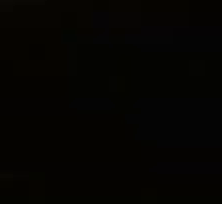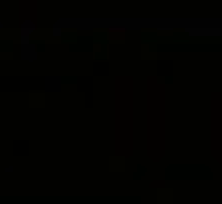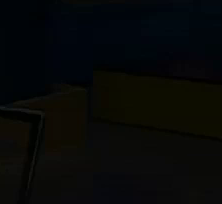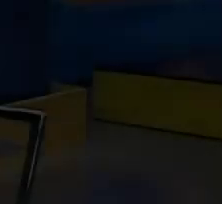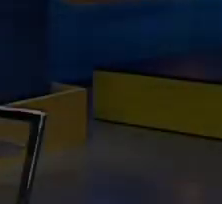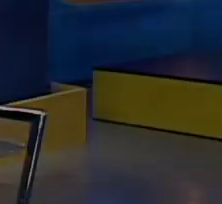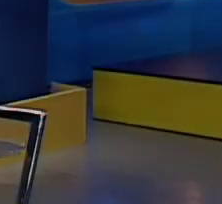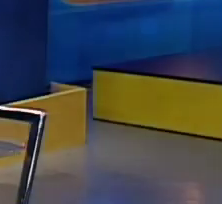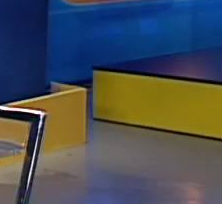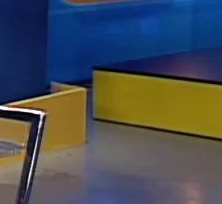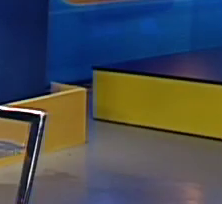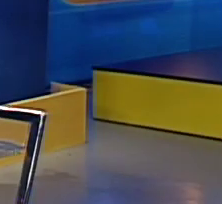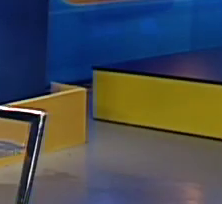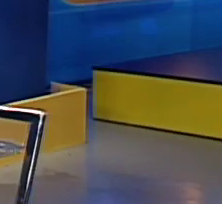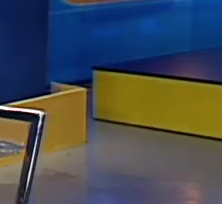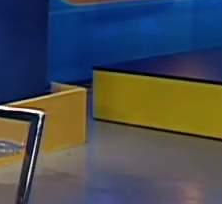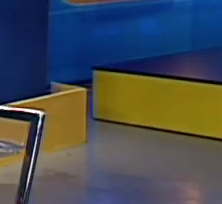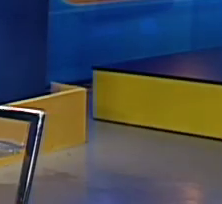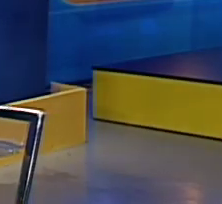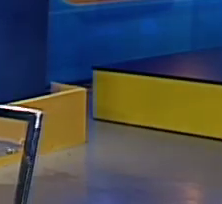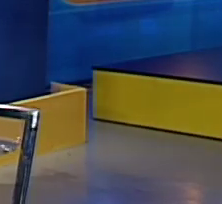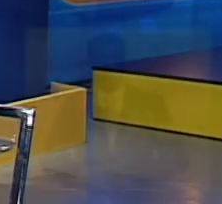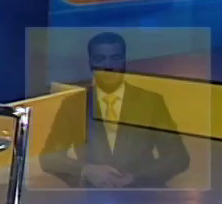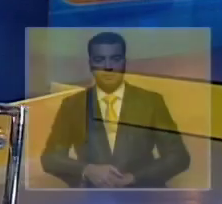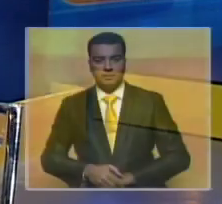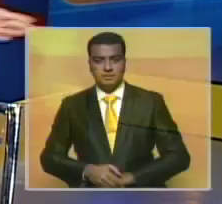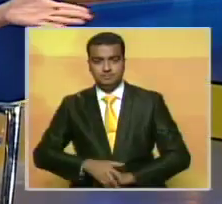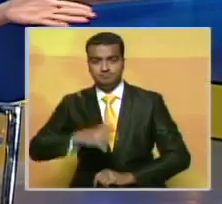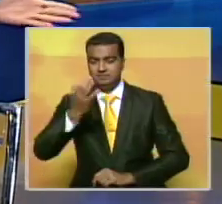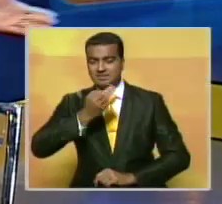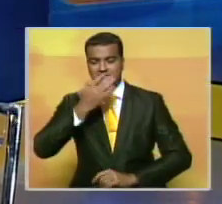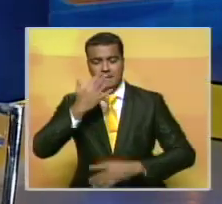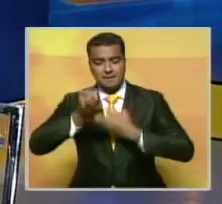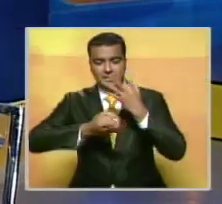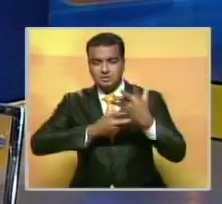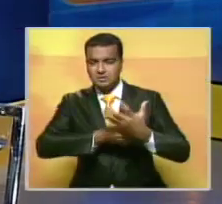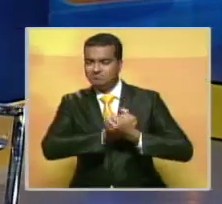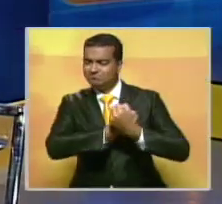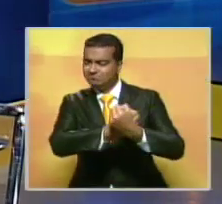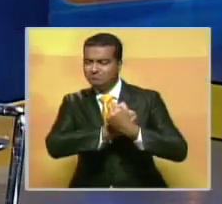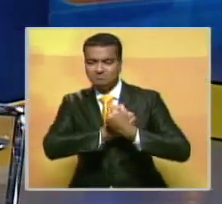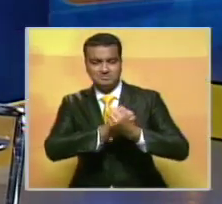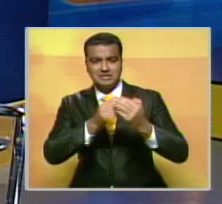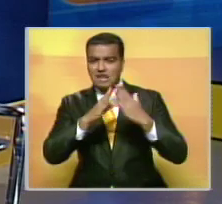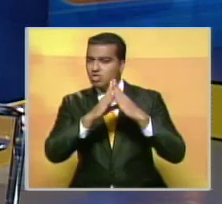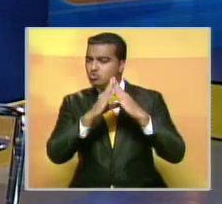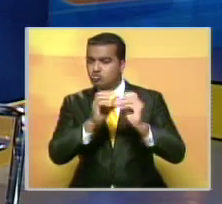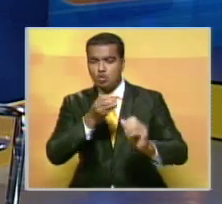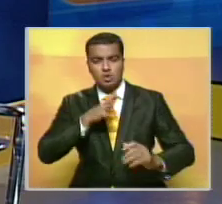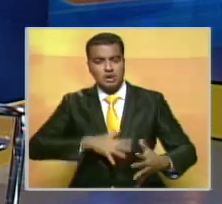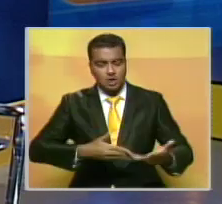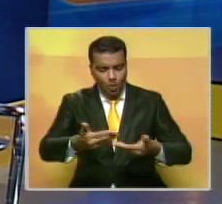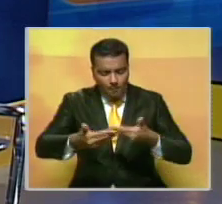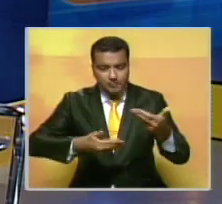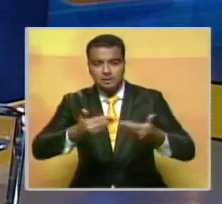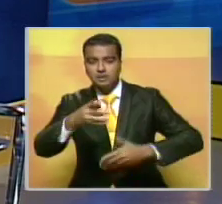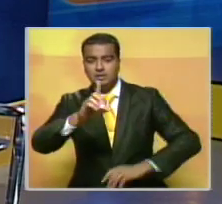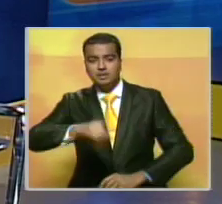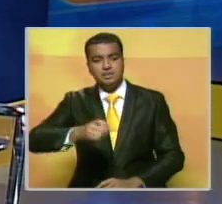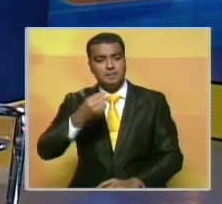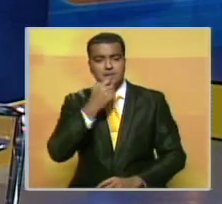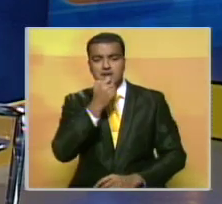Cuando el amor llega así de esta manera. Sin duda alguna, manifestaciones de cariño de todos los artistas que compartieron con él,